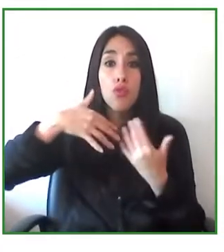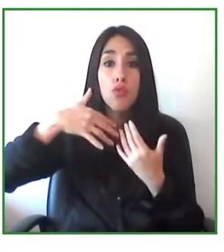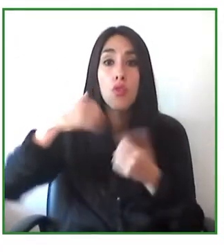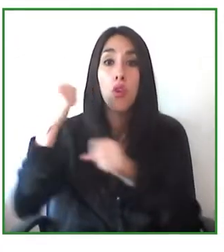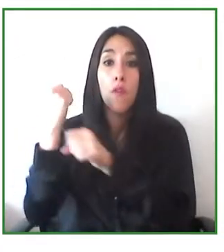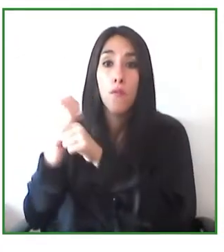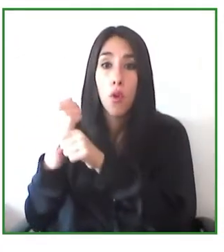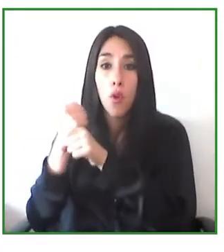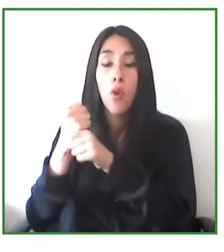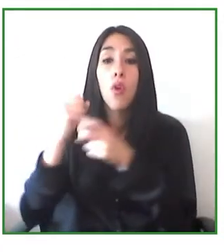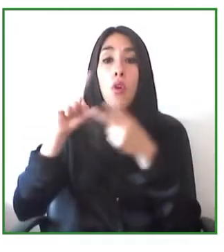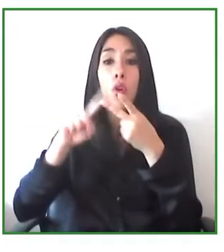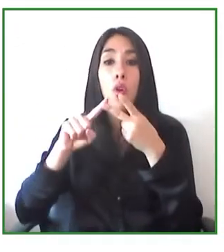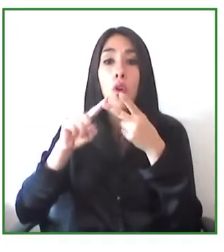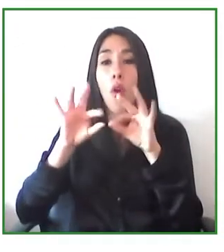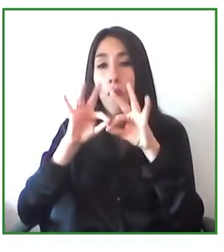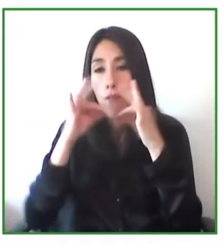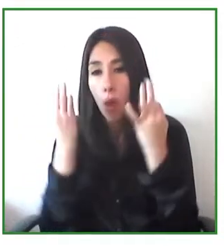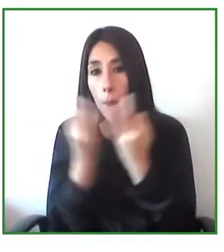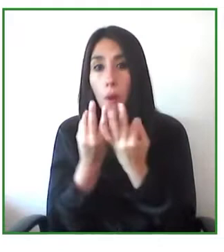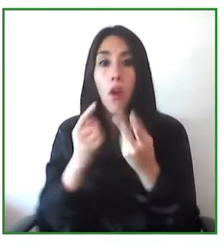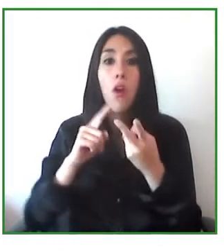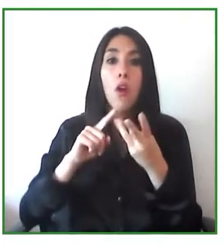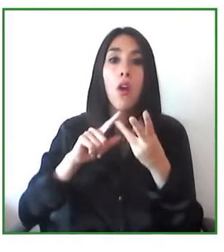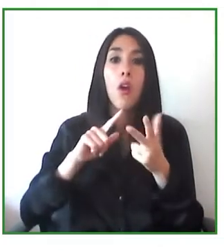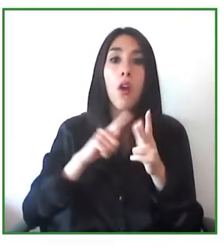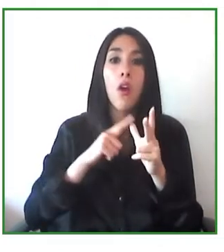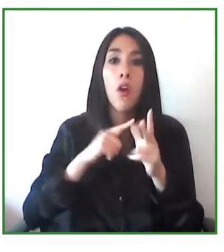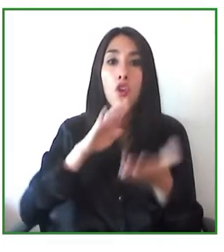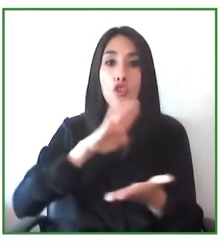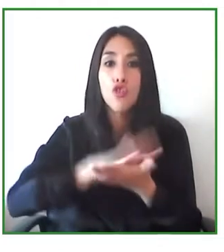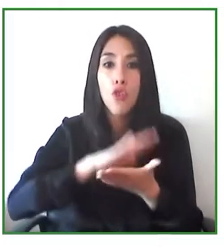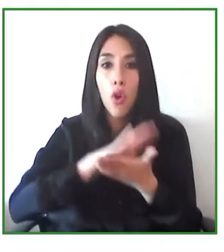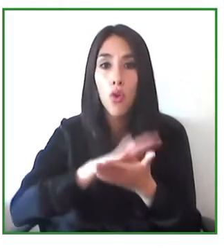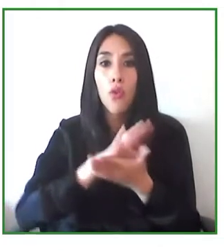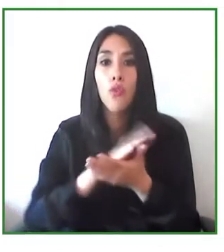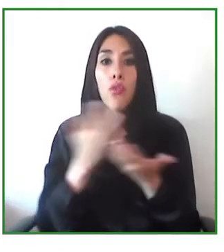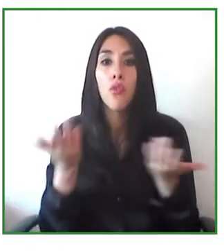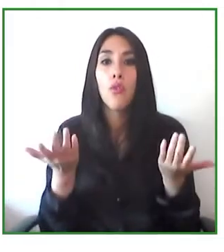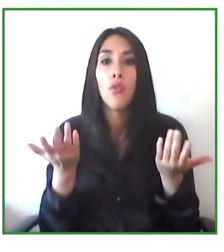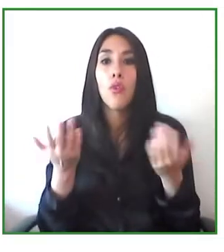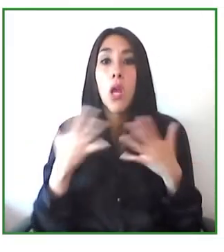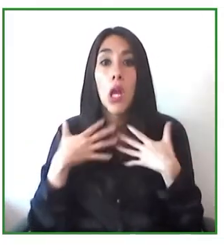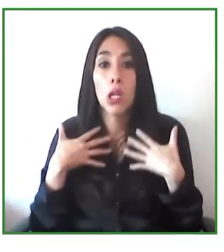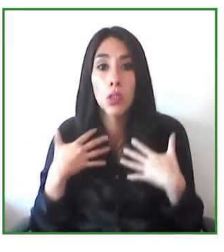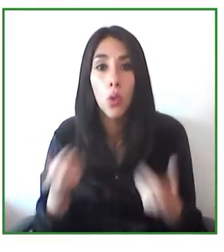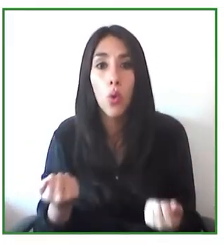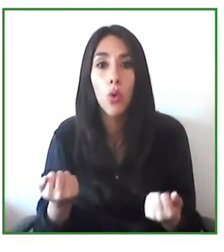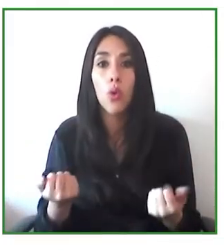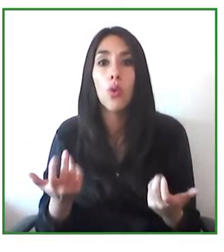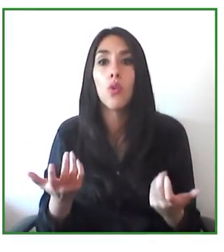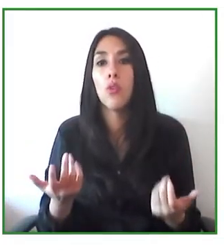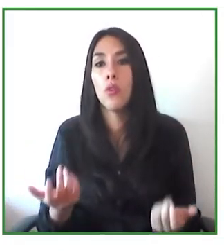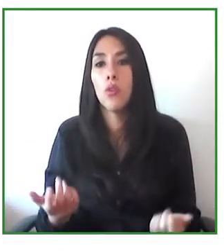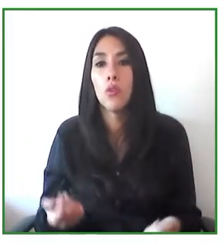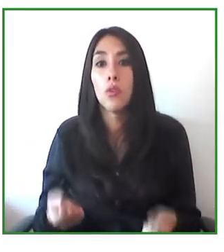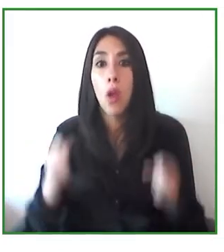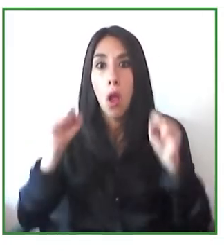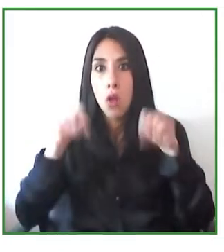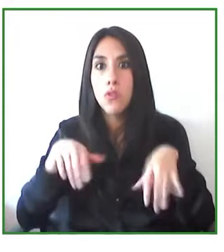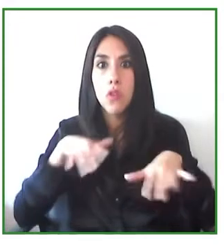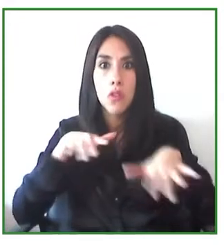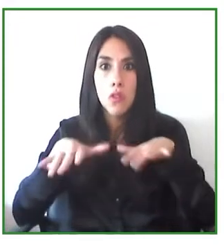de salud, pueden hacer trámites para entidades públicas y privadas. En este